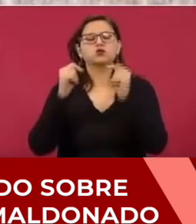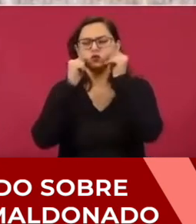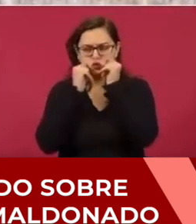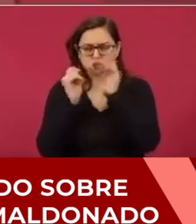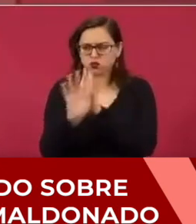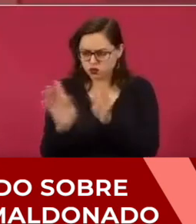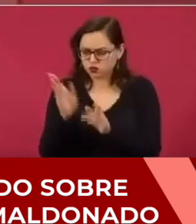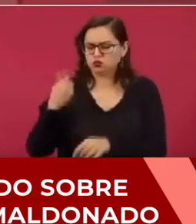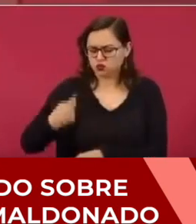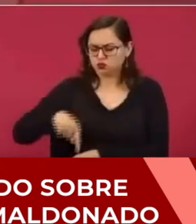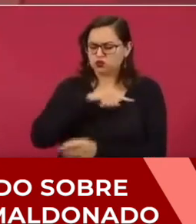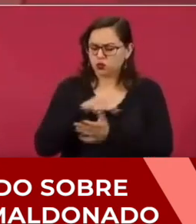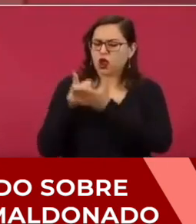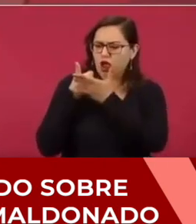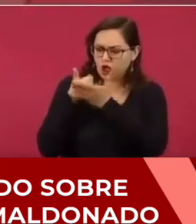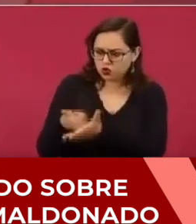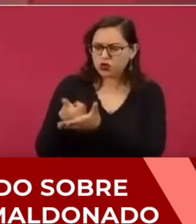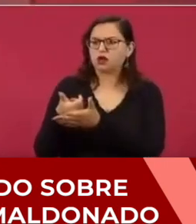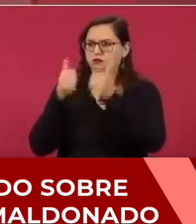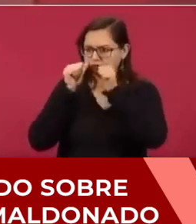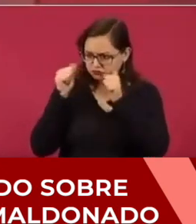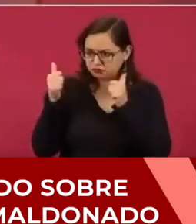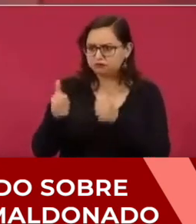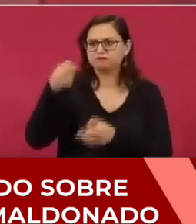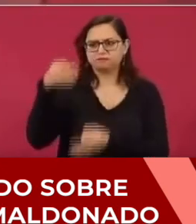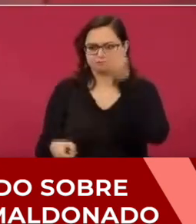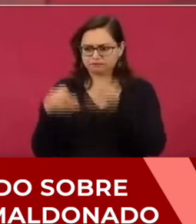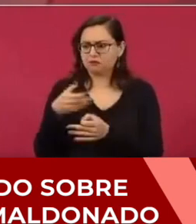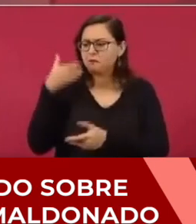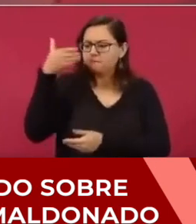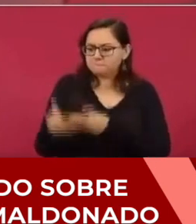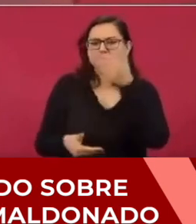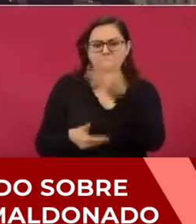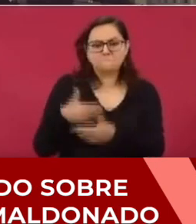su demanda fuese atendida. Incluso